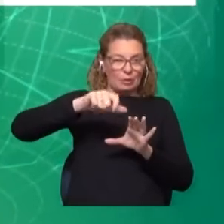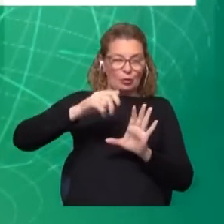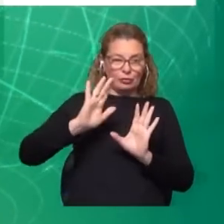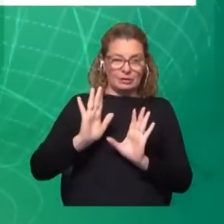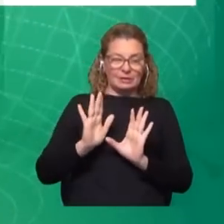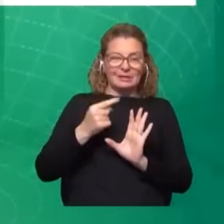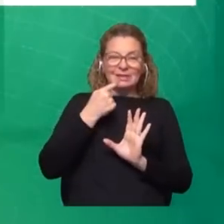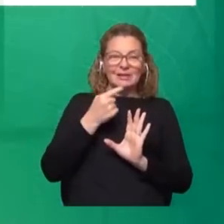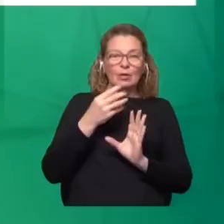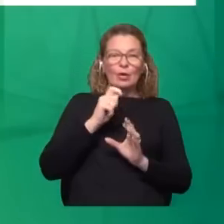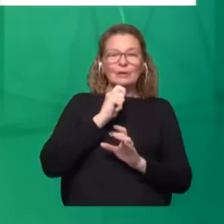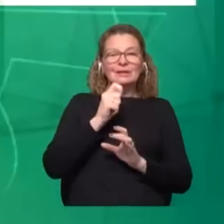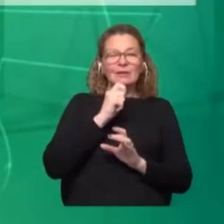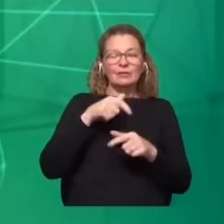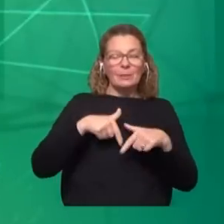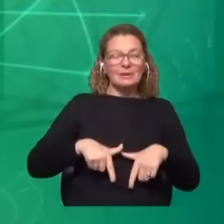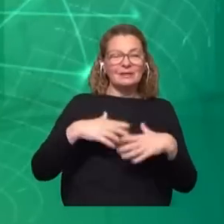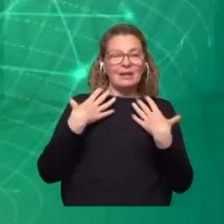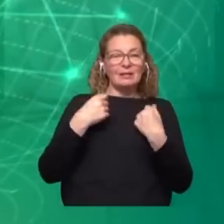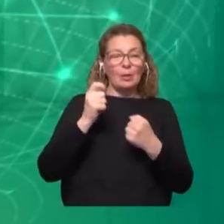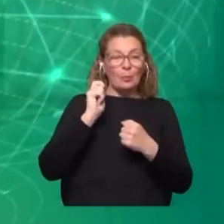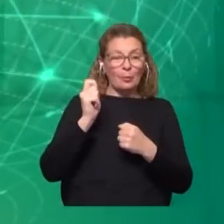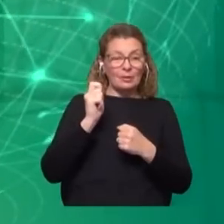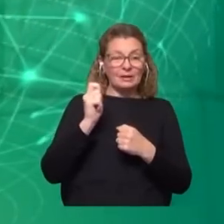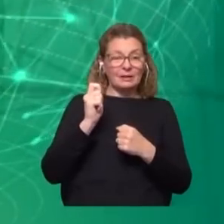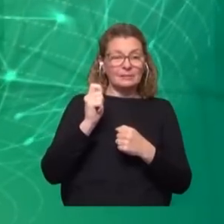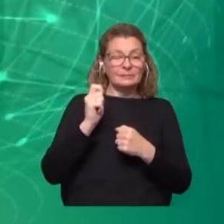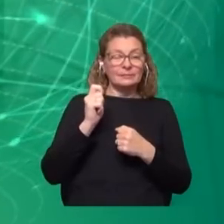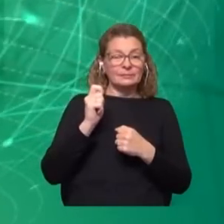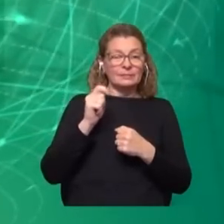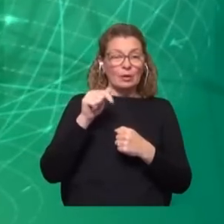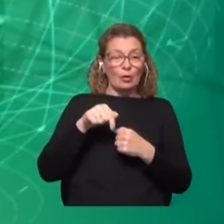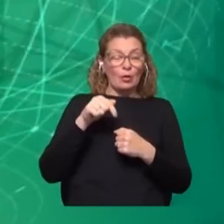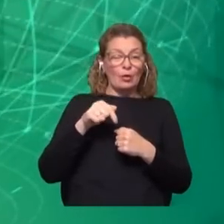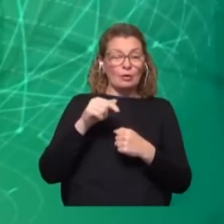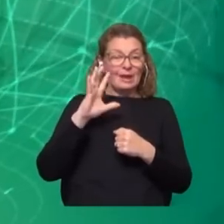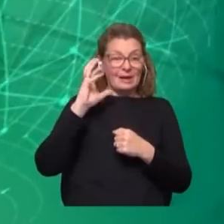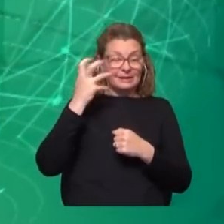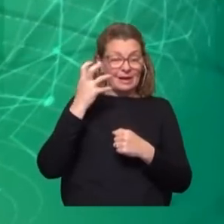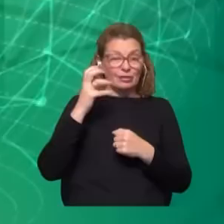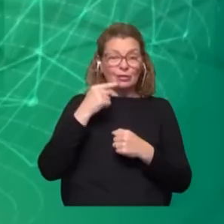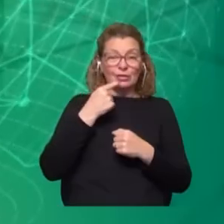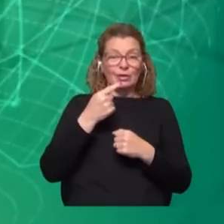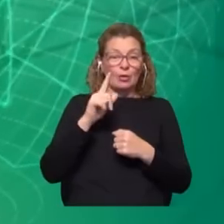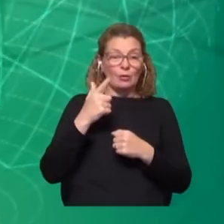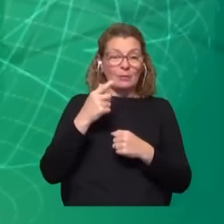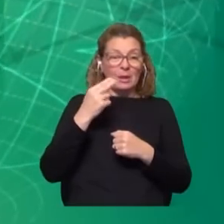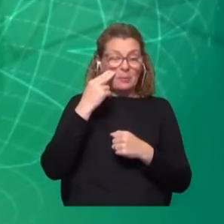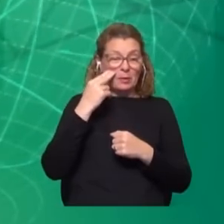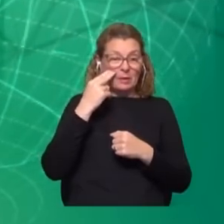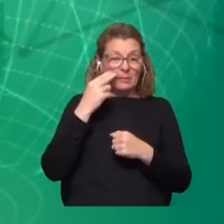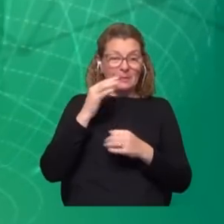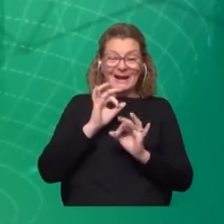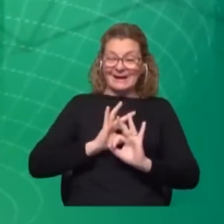ósea y agrego que en una entrevista la ministra de salud pública en una entrevista que que dio hoy a radio sarandí dijo que no había restricciones para